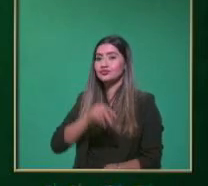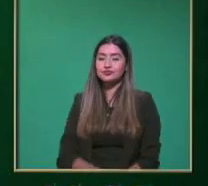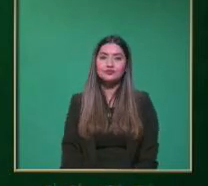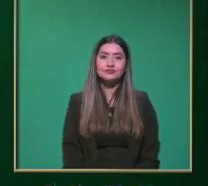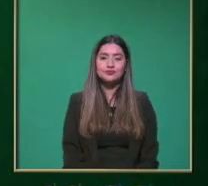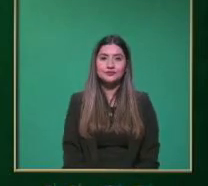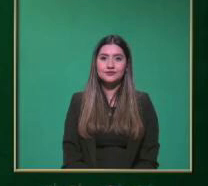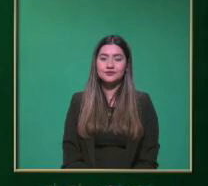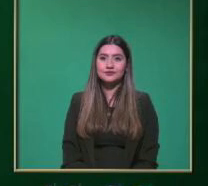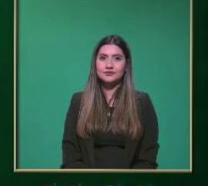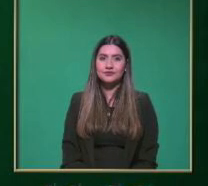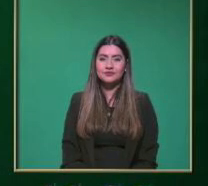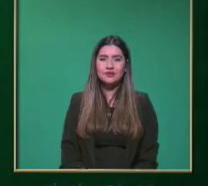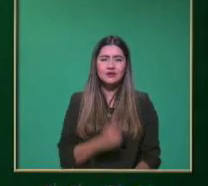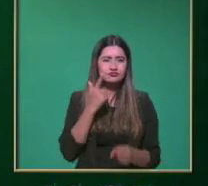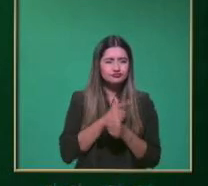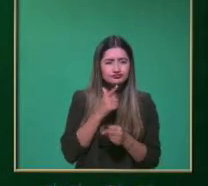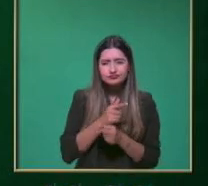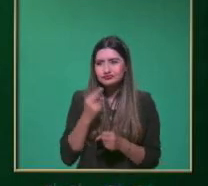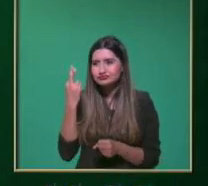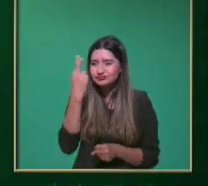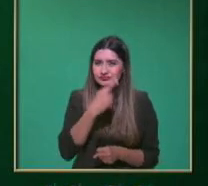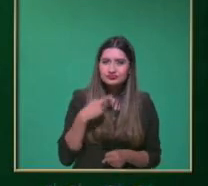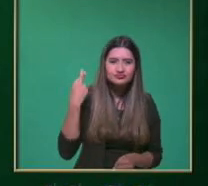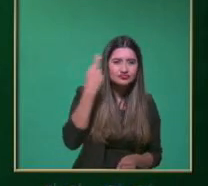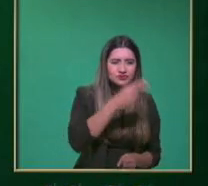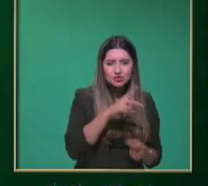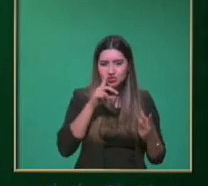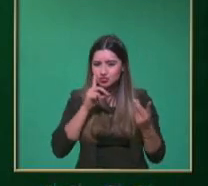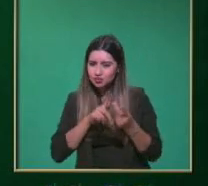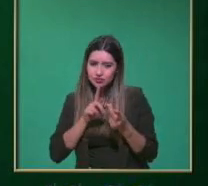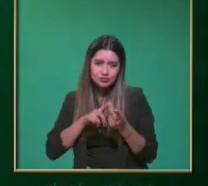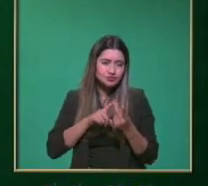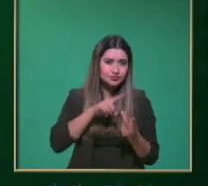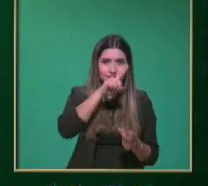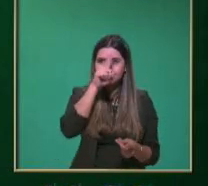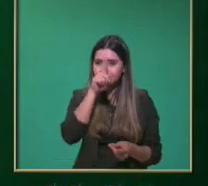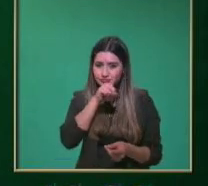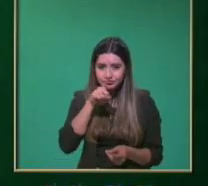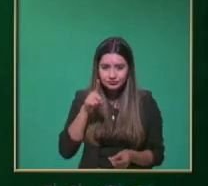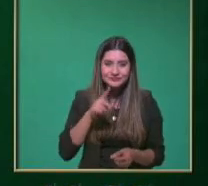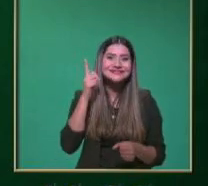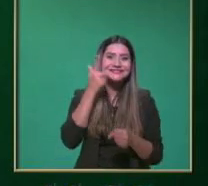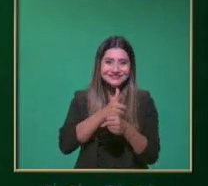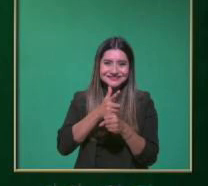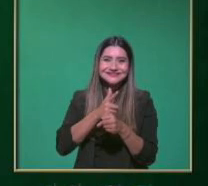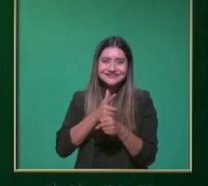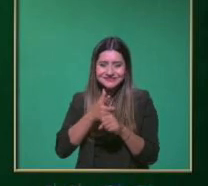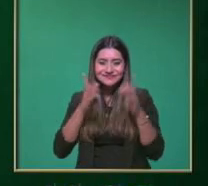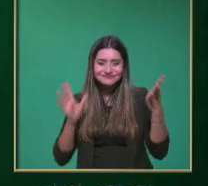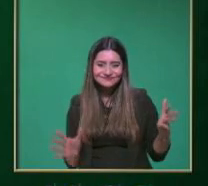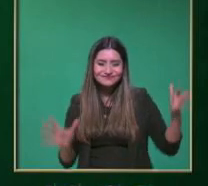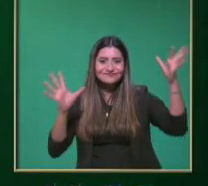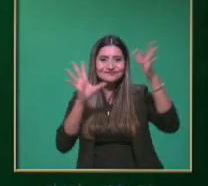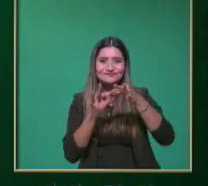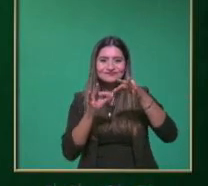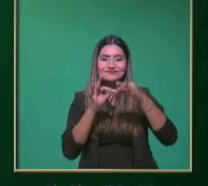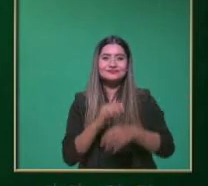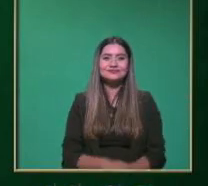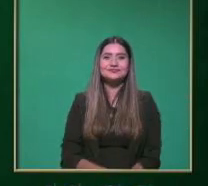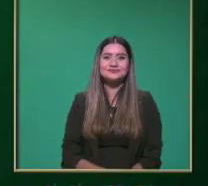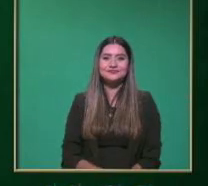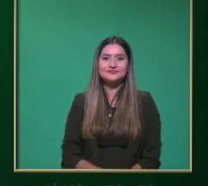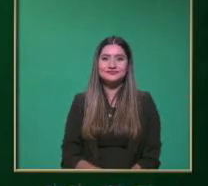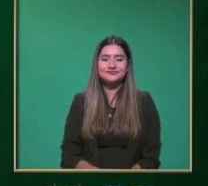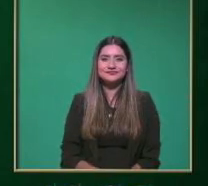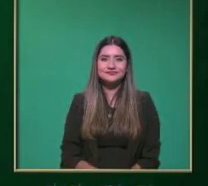¿Y dónde está? Búsquenla, niños, la palabra pato. ¿Ya la identificaron? Ya la encontré. Aquí está. ¿Con qué sílaba